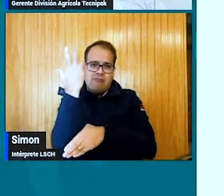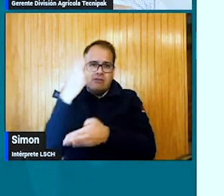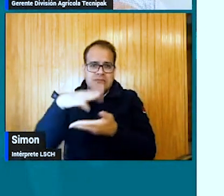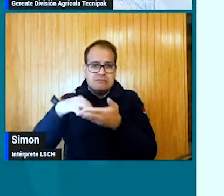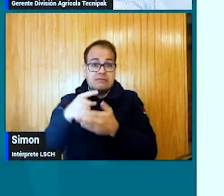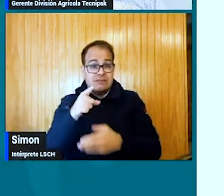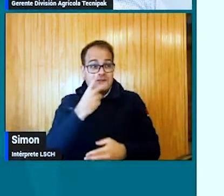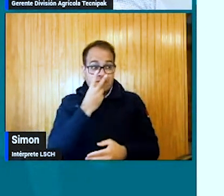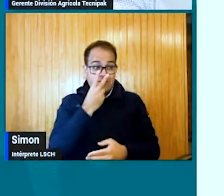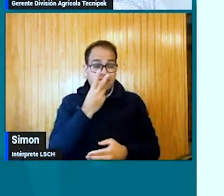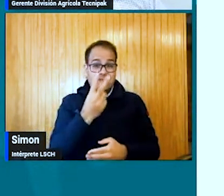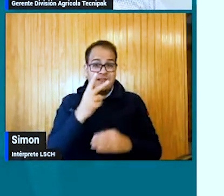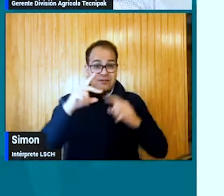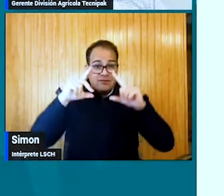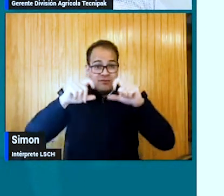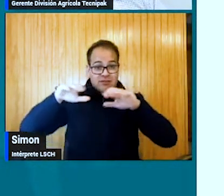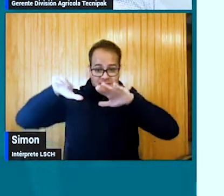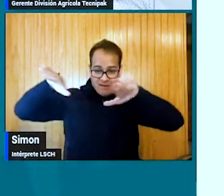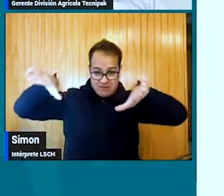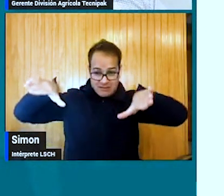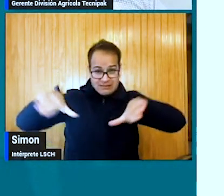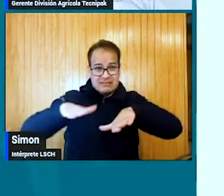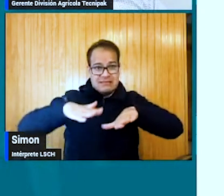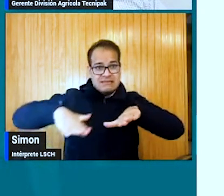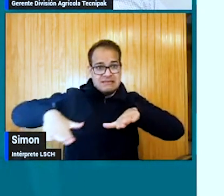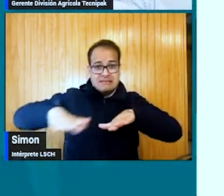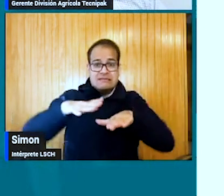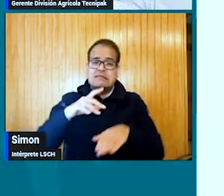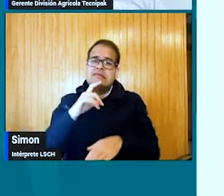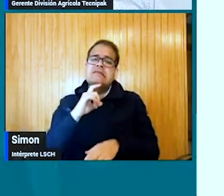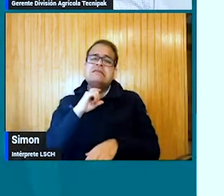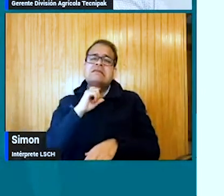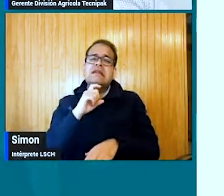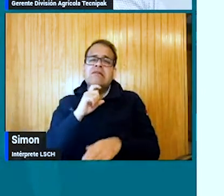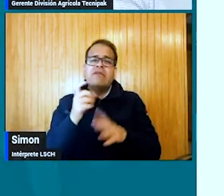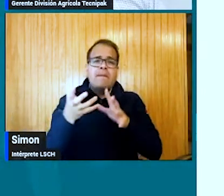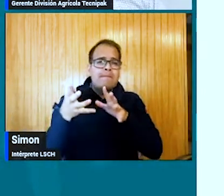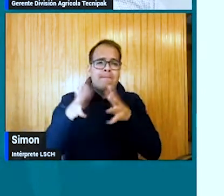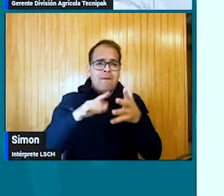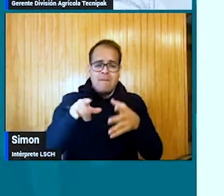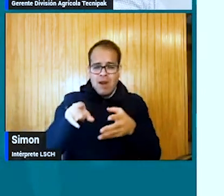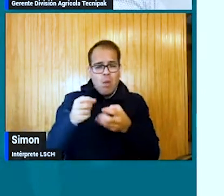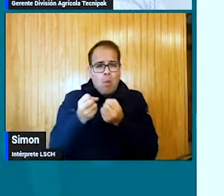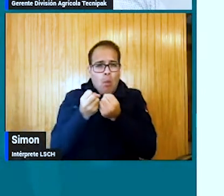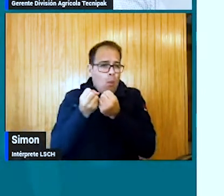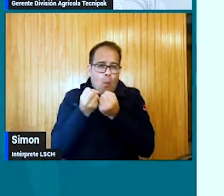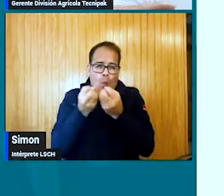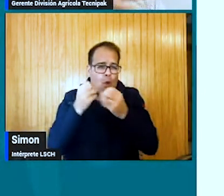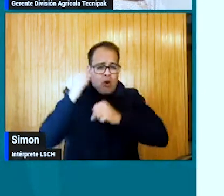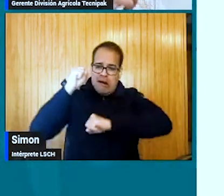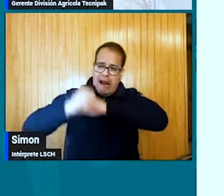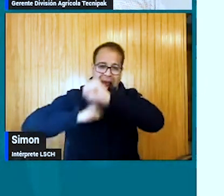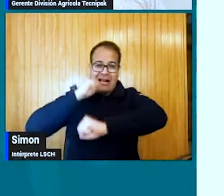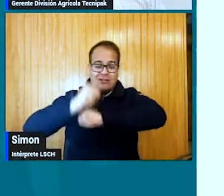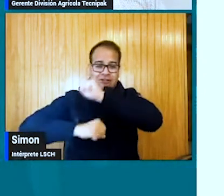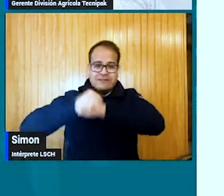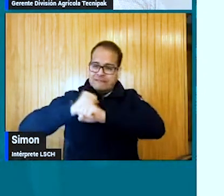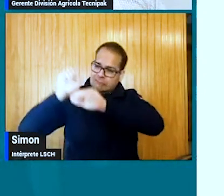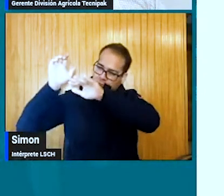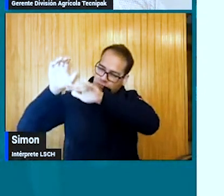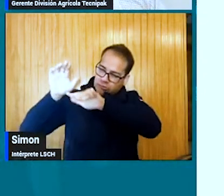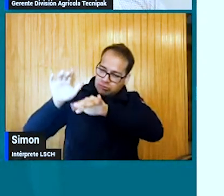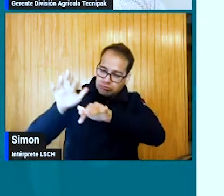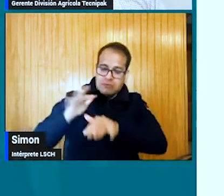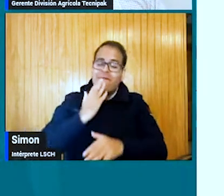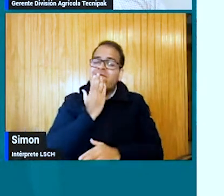un poco la parte baja, más café, esa tuvo mucho daño por helada, y la ladera, la